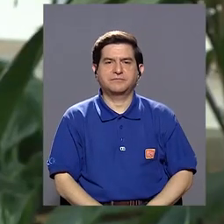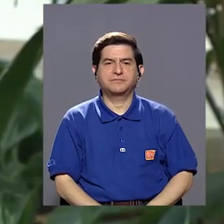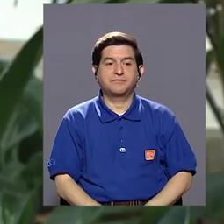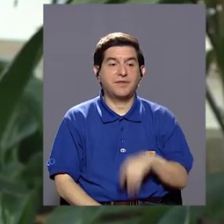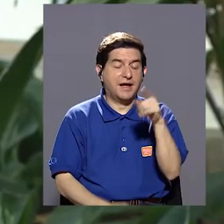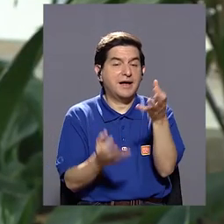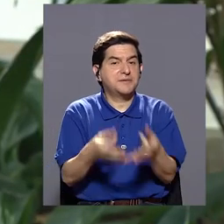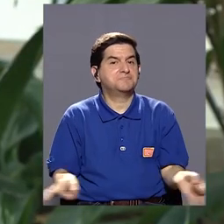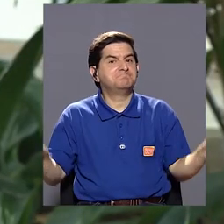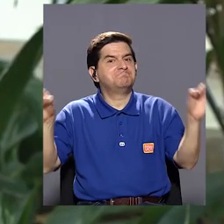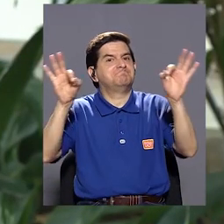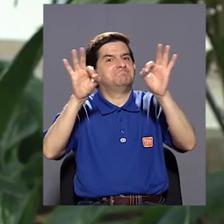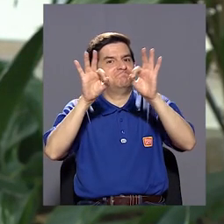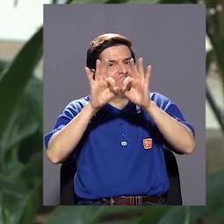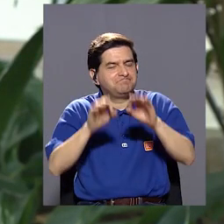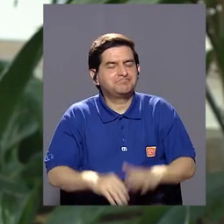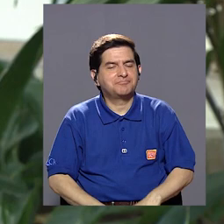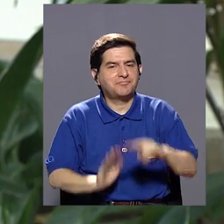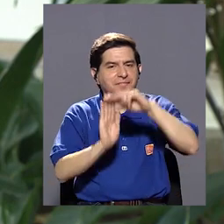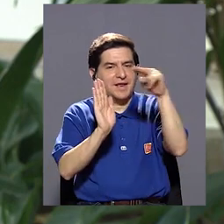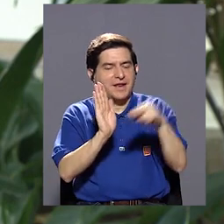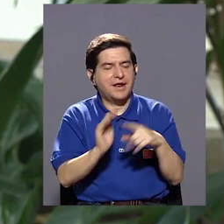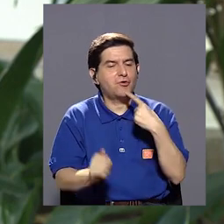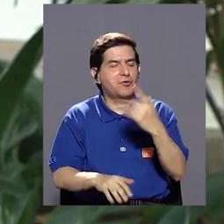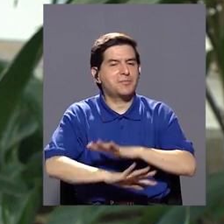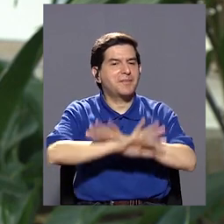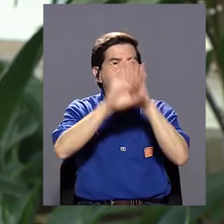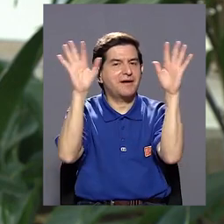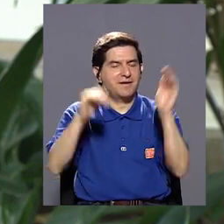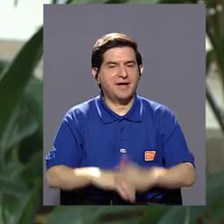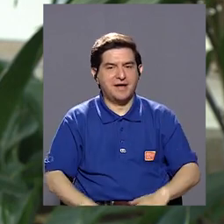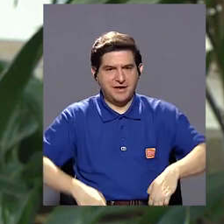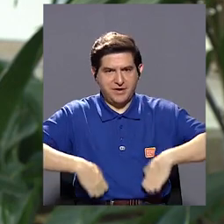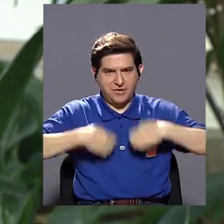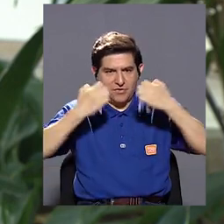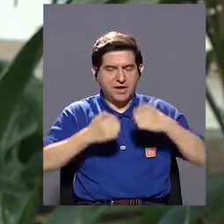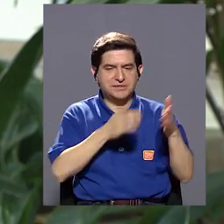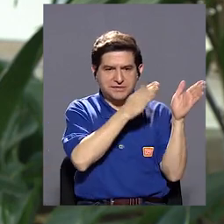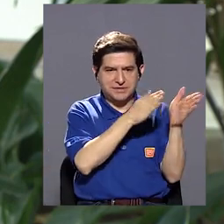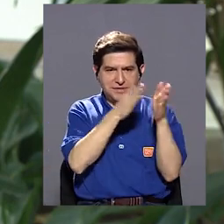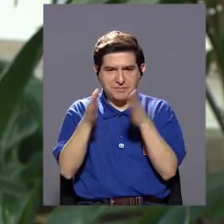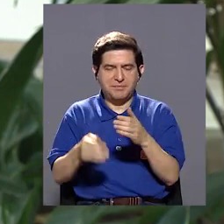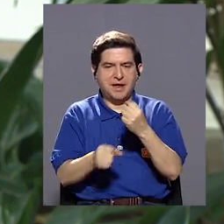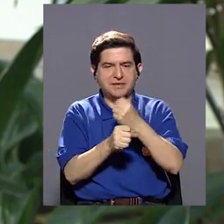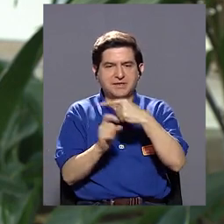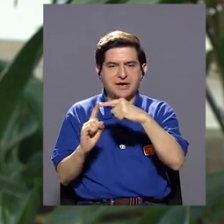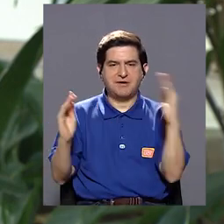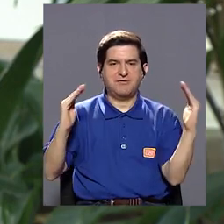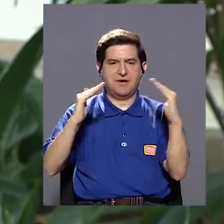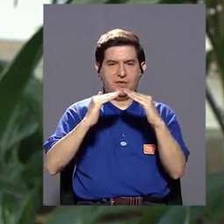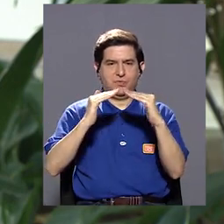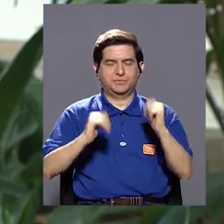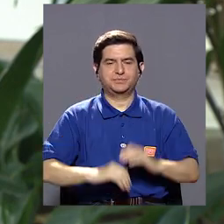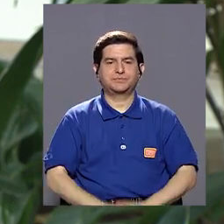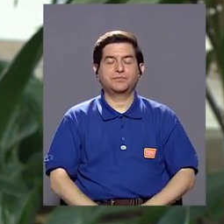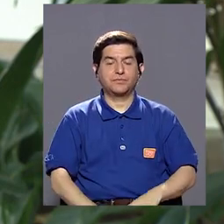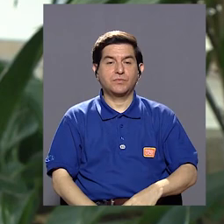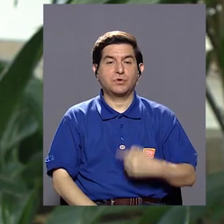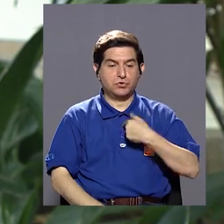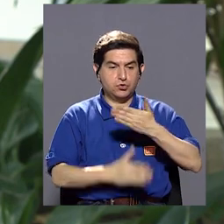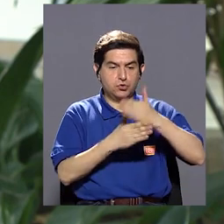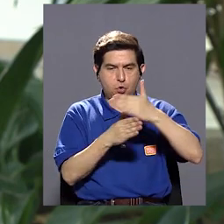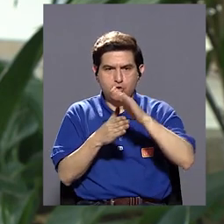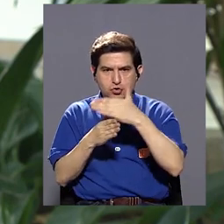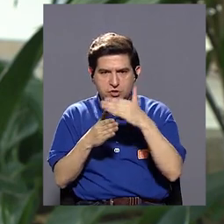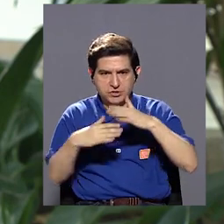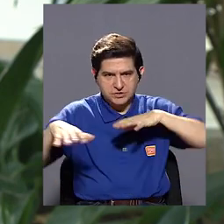ahí es donde es importante y la normativa lo dice claro de que debe existir ese plan de teletrabajo. Bueno, entonces yo ahí ya